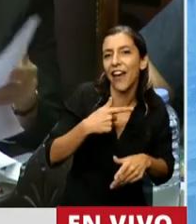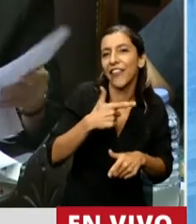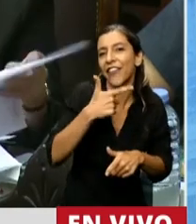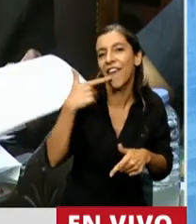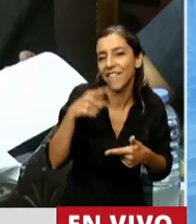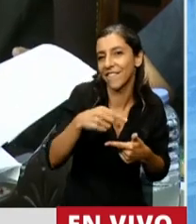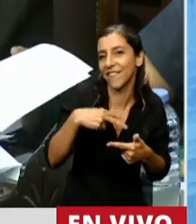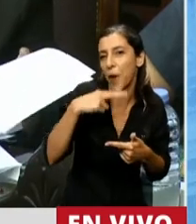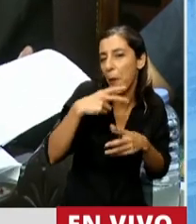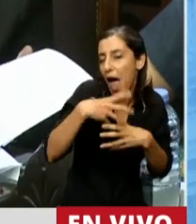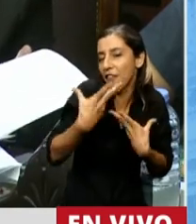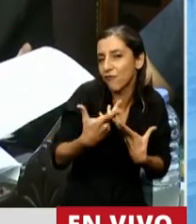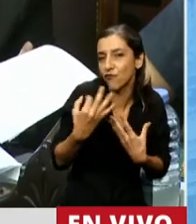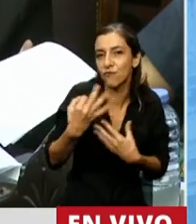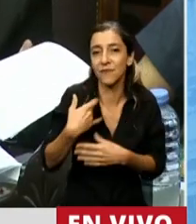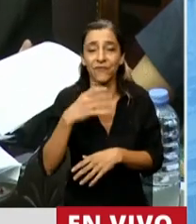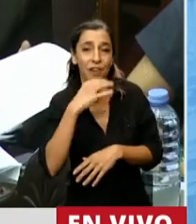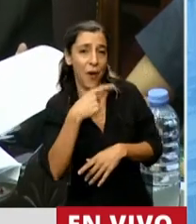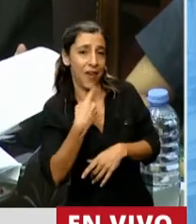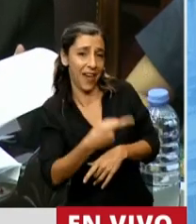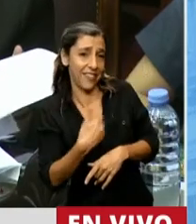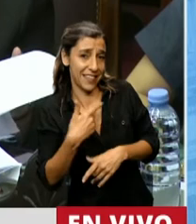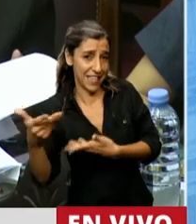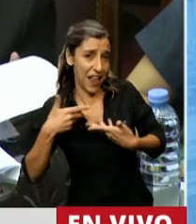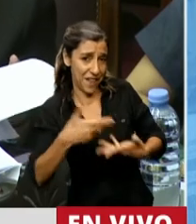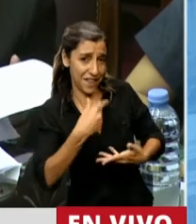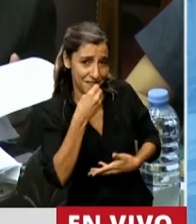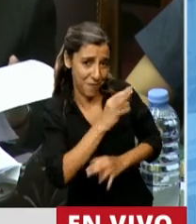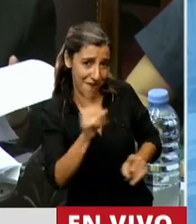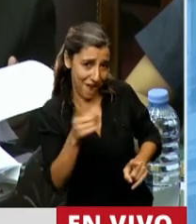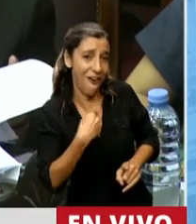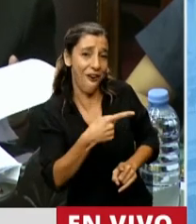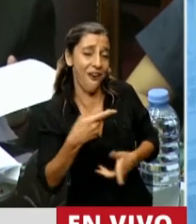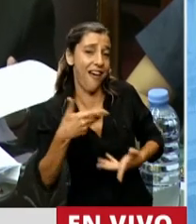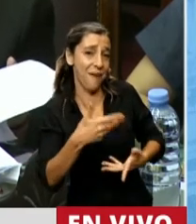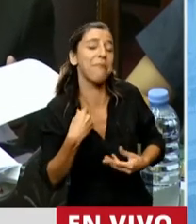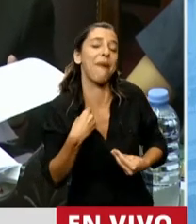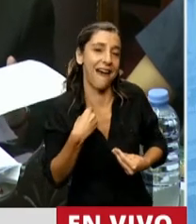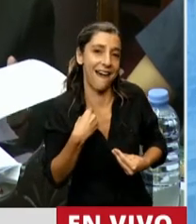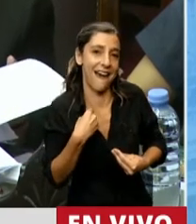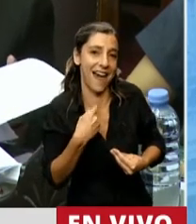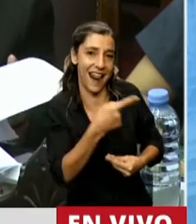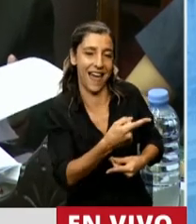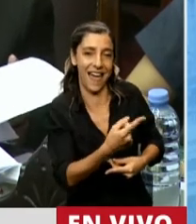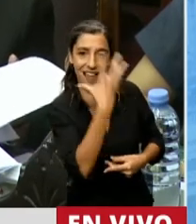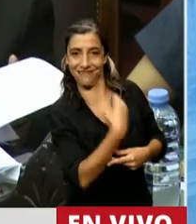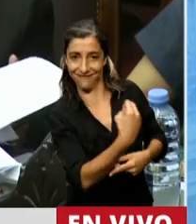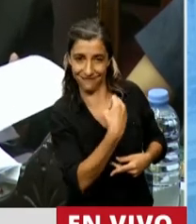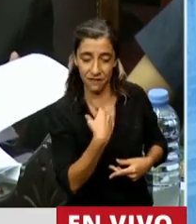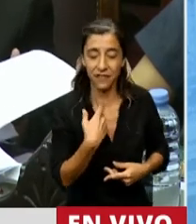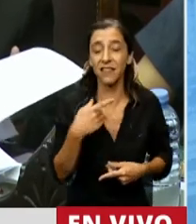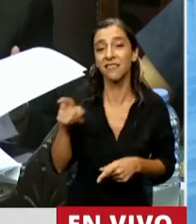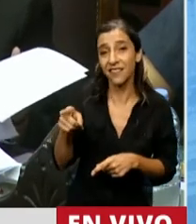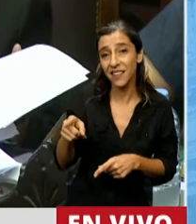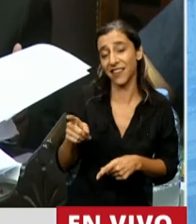me estás invitando a comer a mí, sino a ti mismo, siendo yo tu propio plato. La moraleja de esta fábula, presidente,